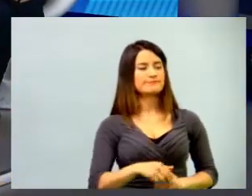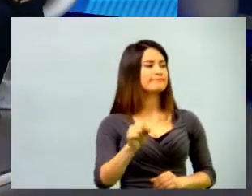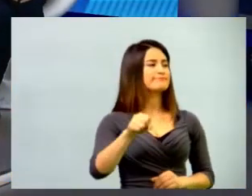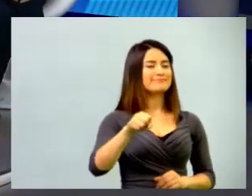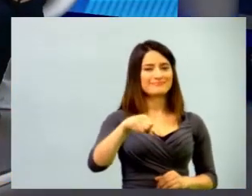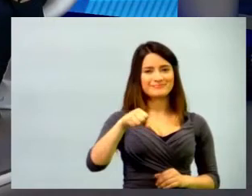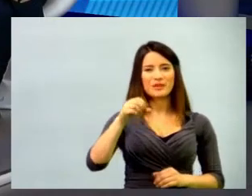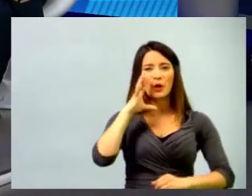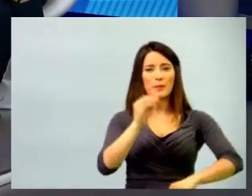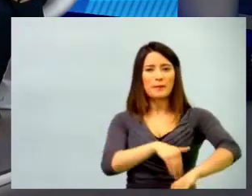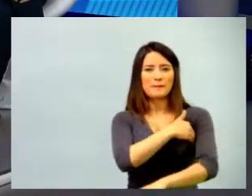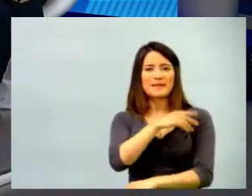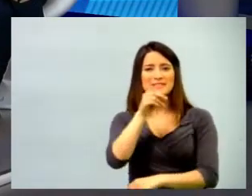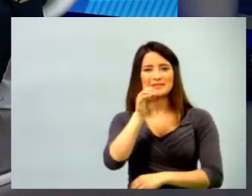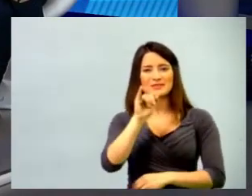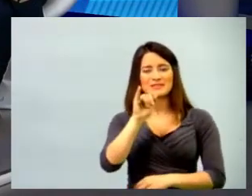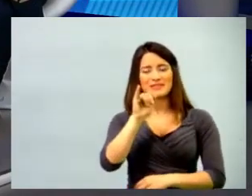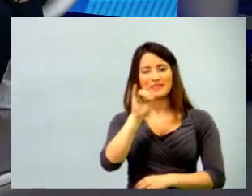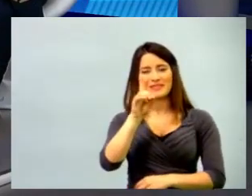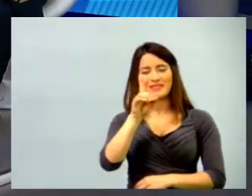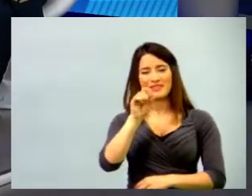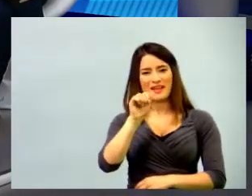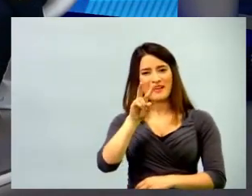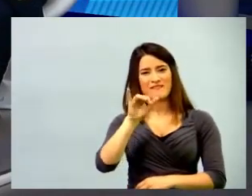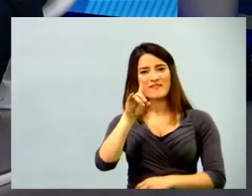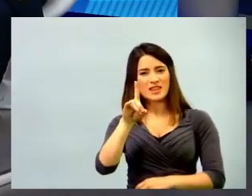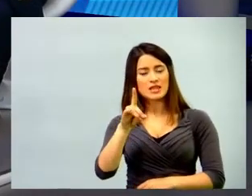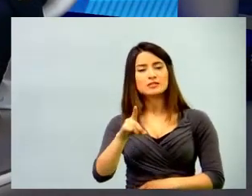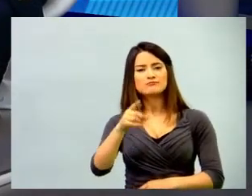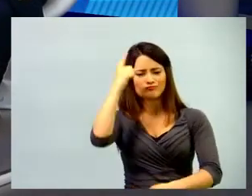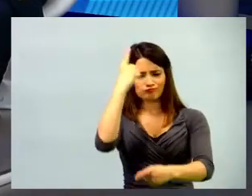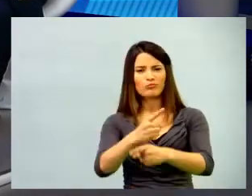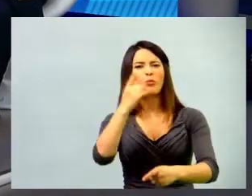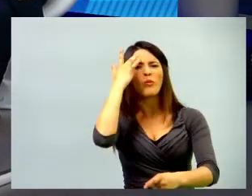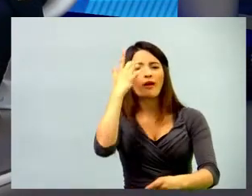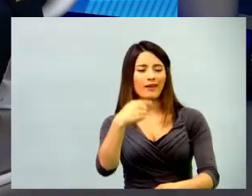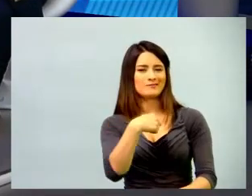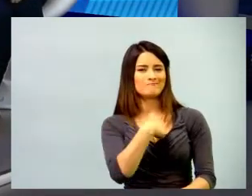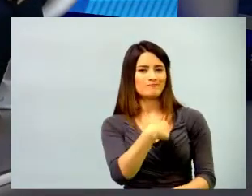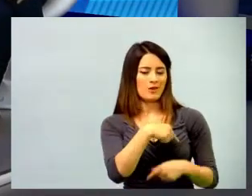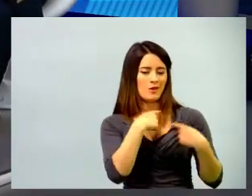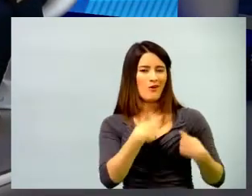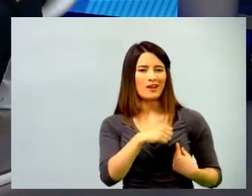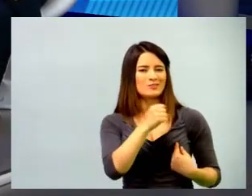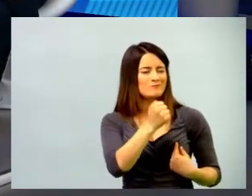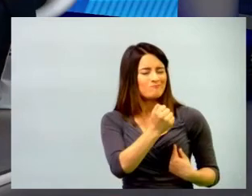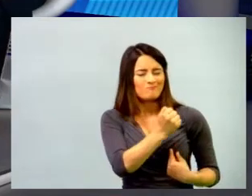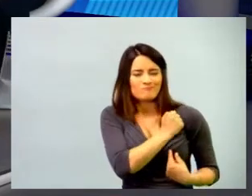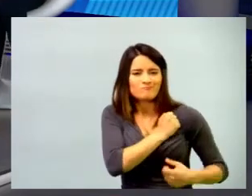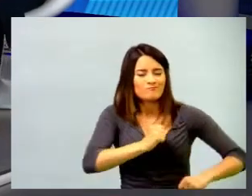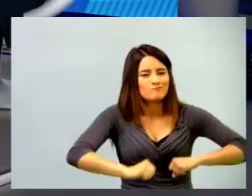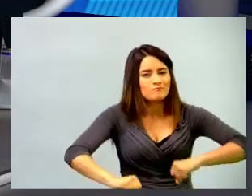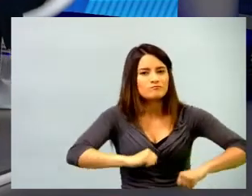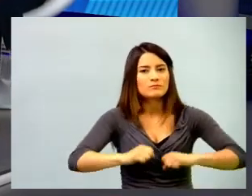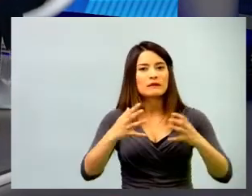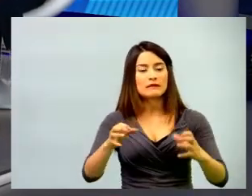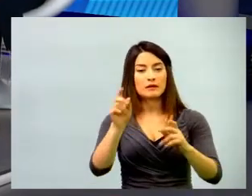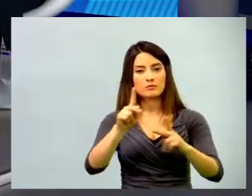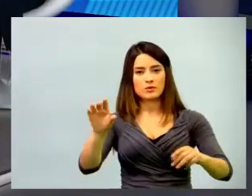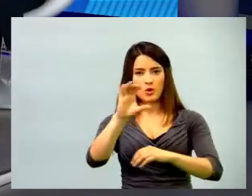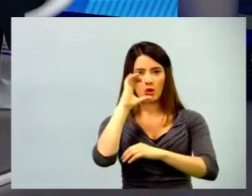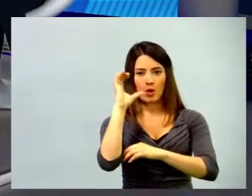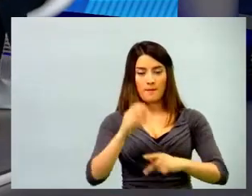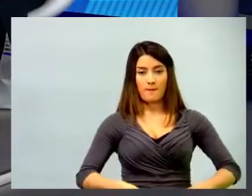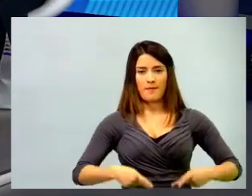David Luna, lo hacemos posible porque lo hacemos de corazón y estamos cambiando la vida de los colombianos. No dejemos de agradecer a